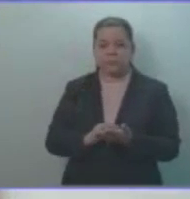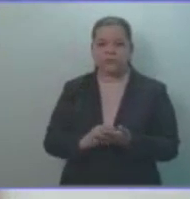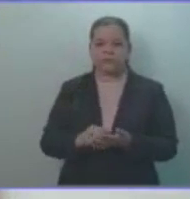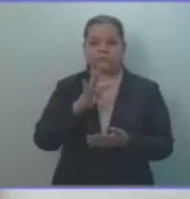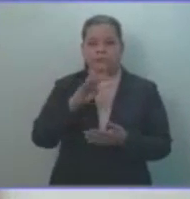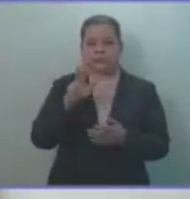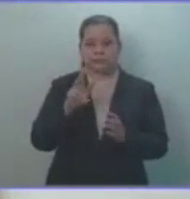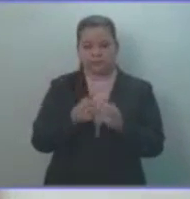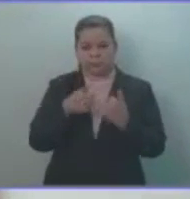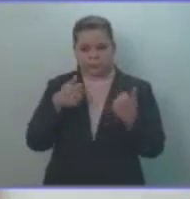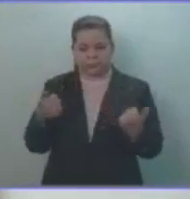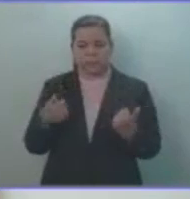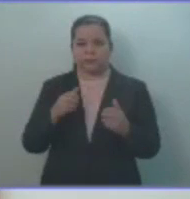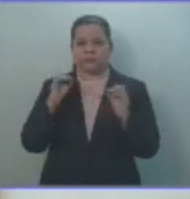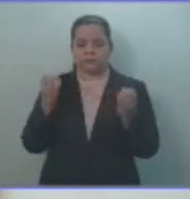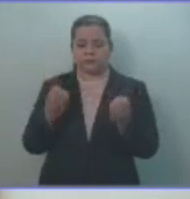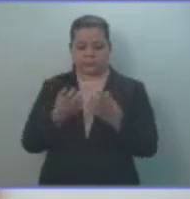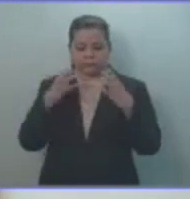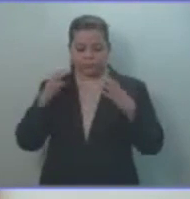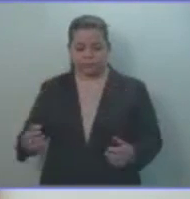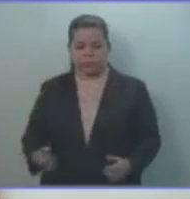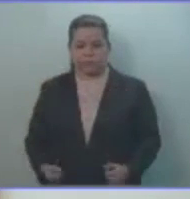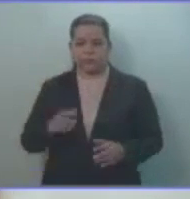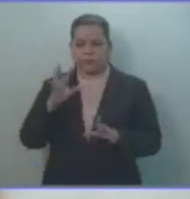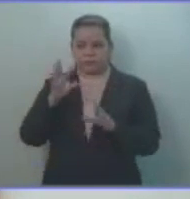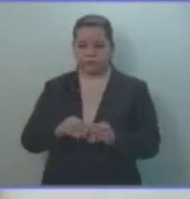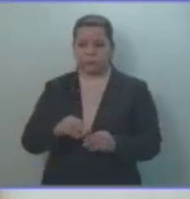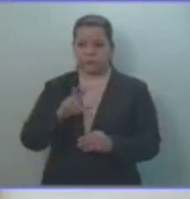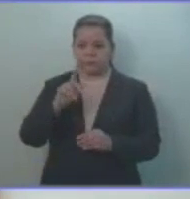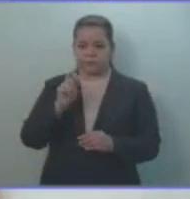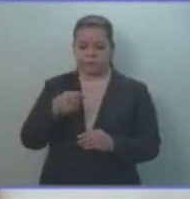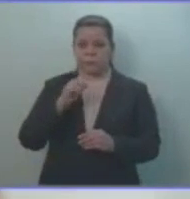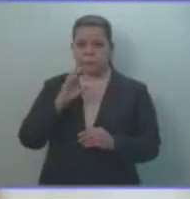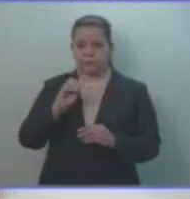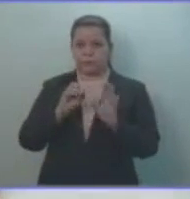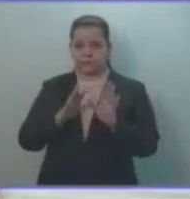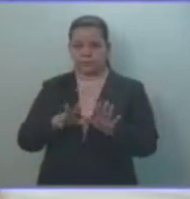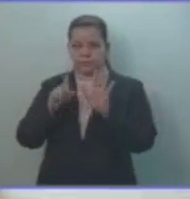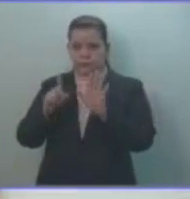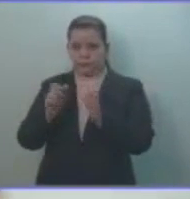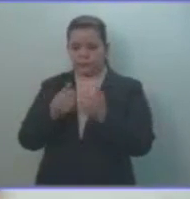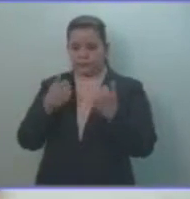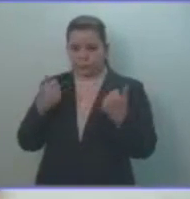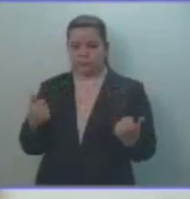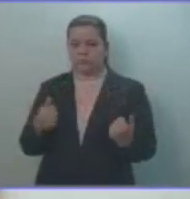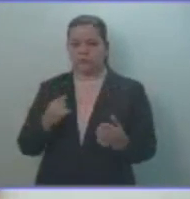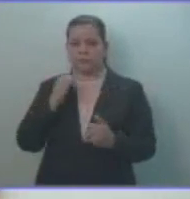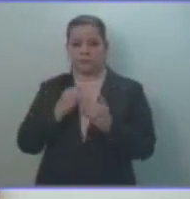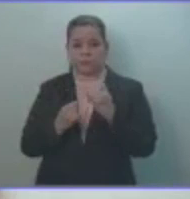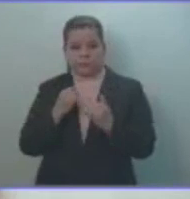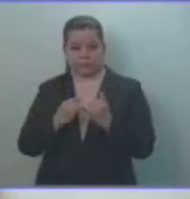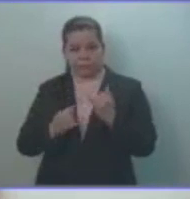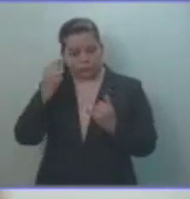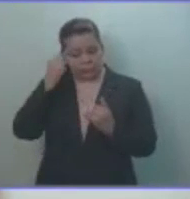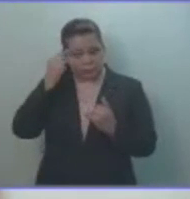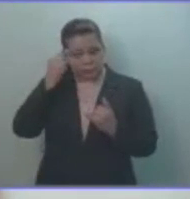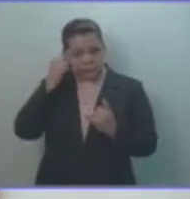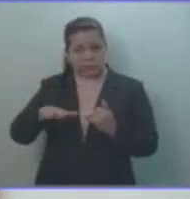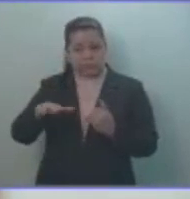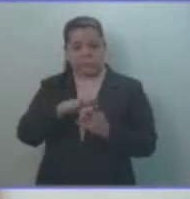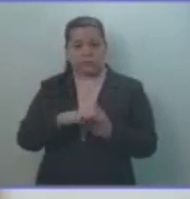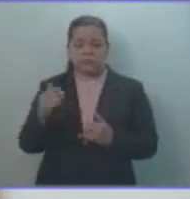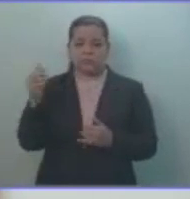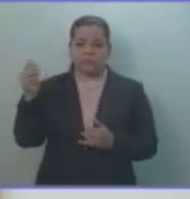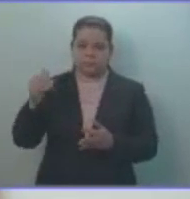43 millones, y el órgano ejecutivo por un total de 3.016 millones. Este último priorizando los sectores de